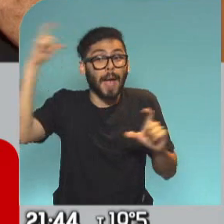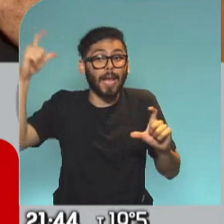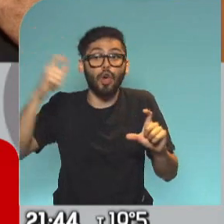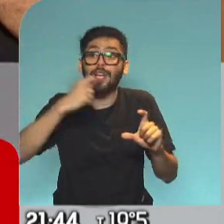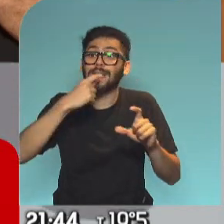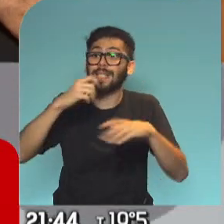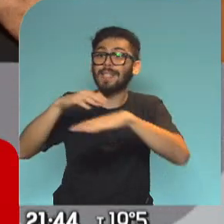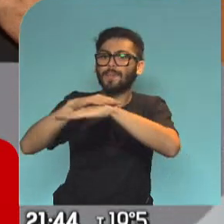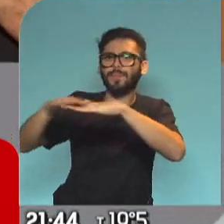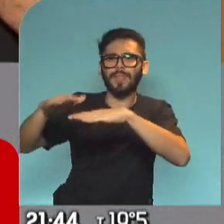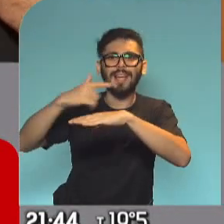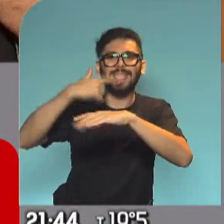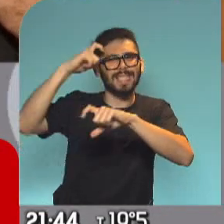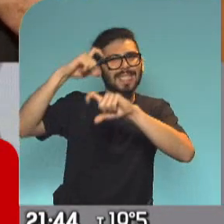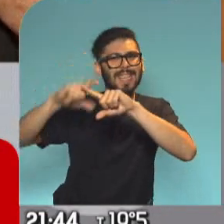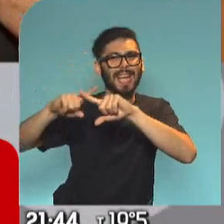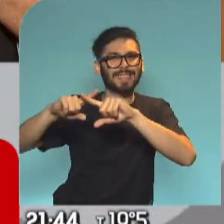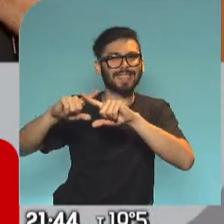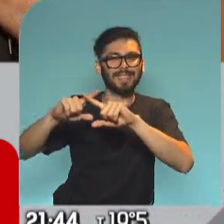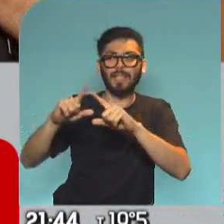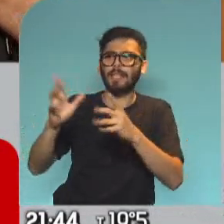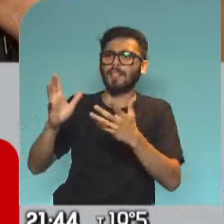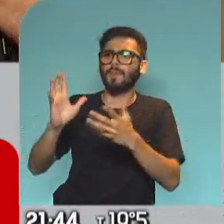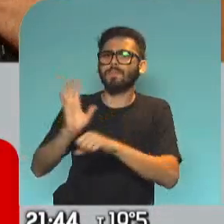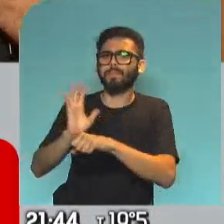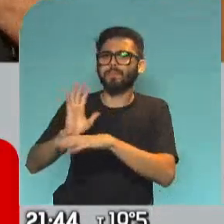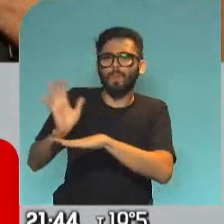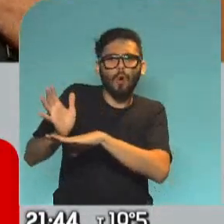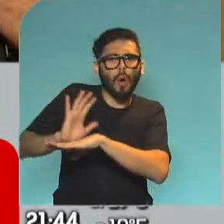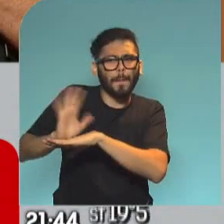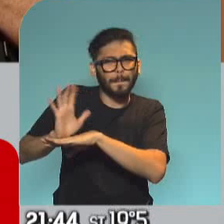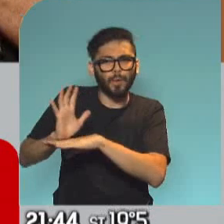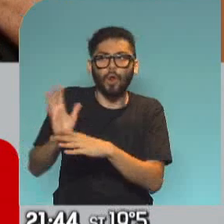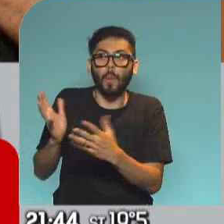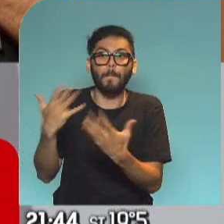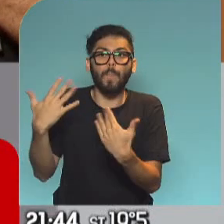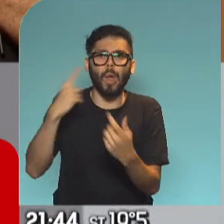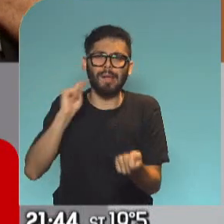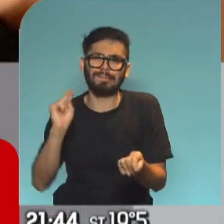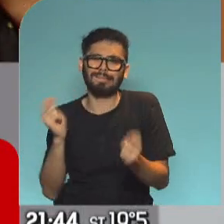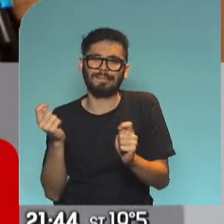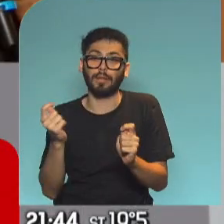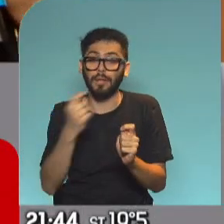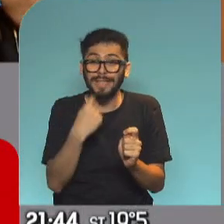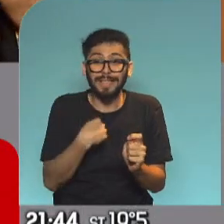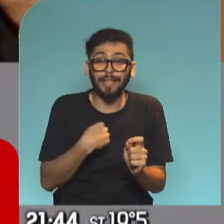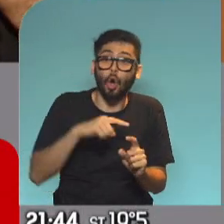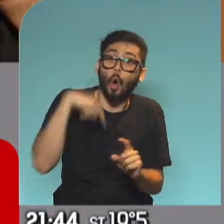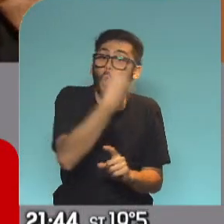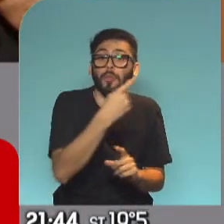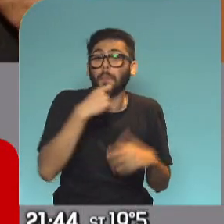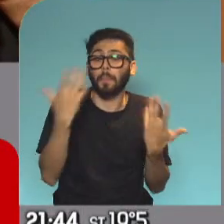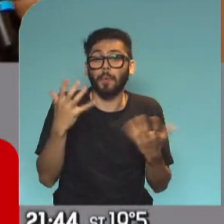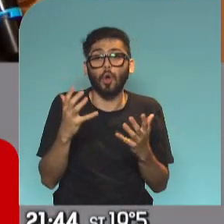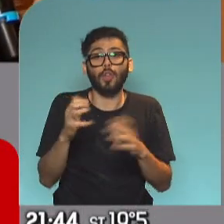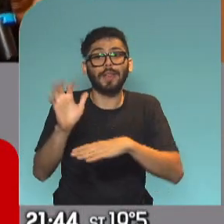fuera sex, que es un espectáculo performático que permite esta reinvención. Si yo hubiera tenido, no sé, mi última obra que era Madre